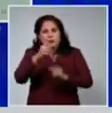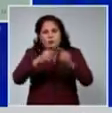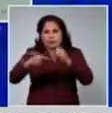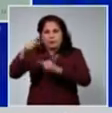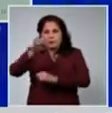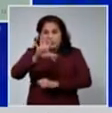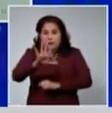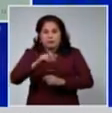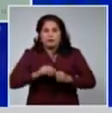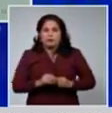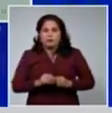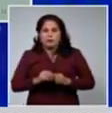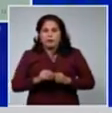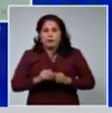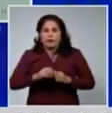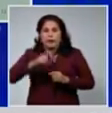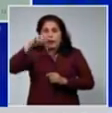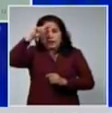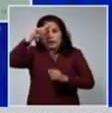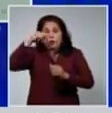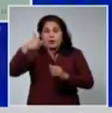jesús menéndez